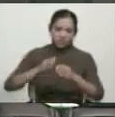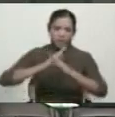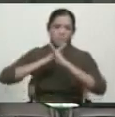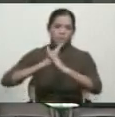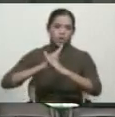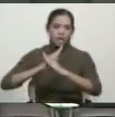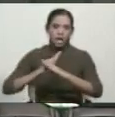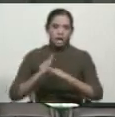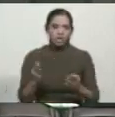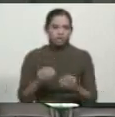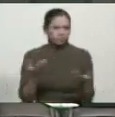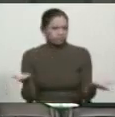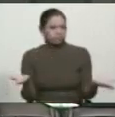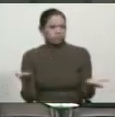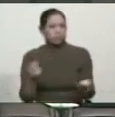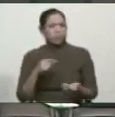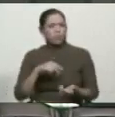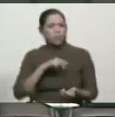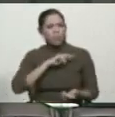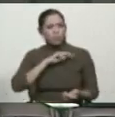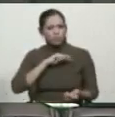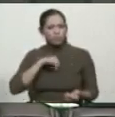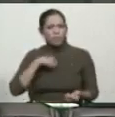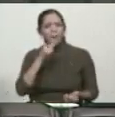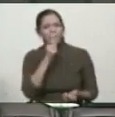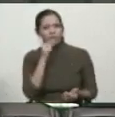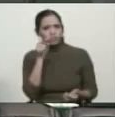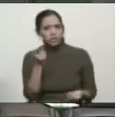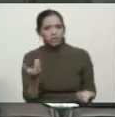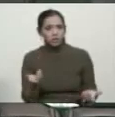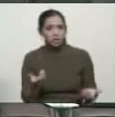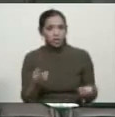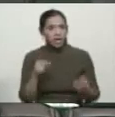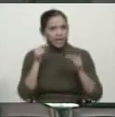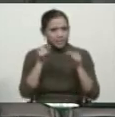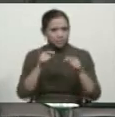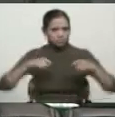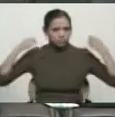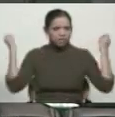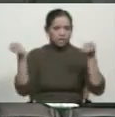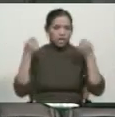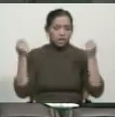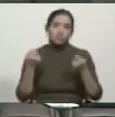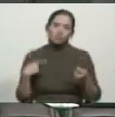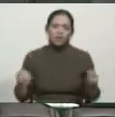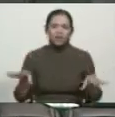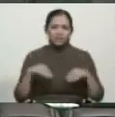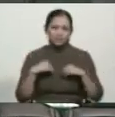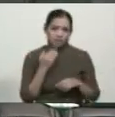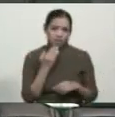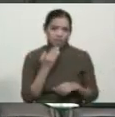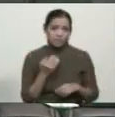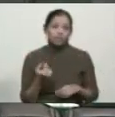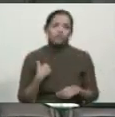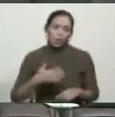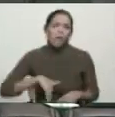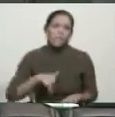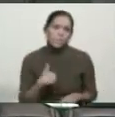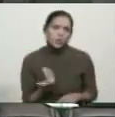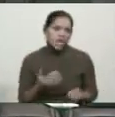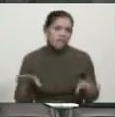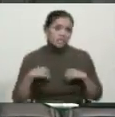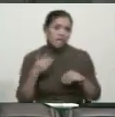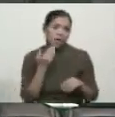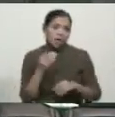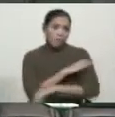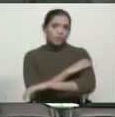uno se pregunta si el efecto perverso de ese lobby, porque de verdad yo tengo que reconocer algo. Yo pudiese reconocerle algo a la oposición, son